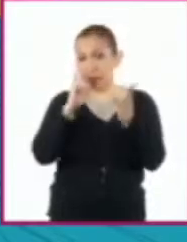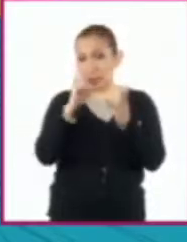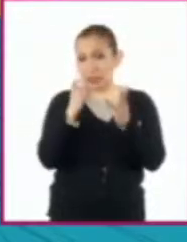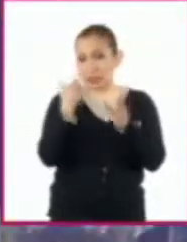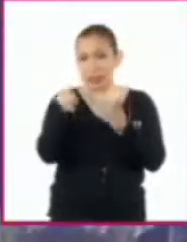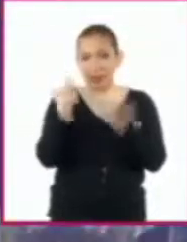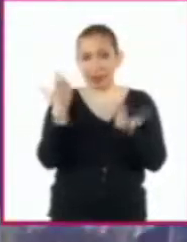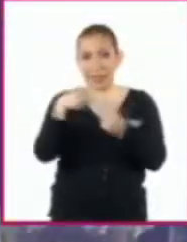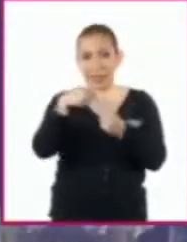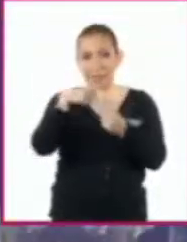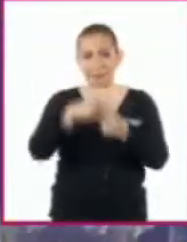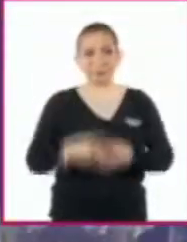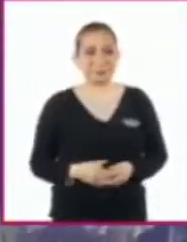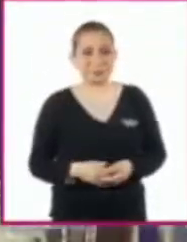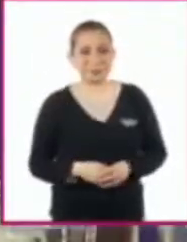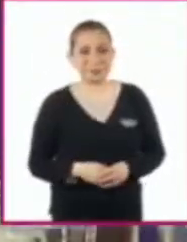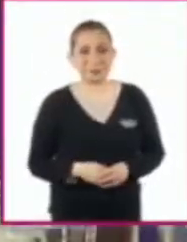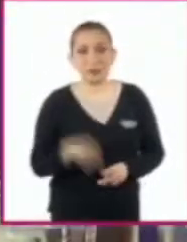este reto.